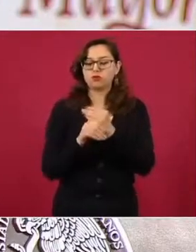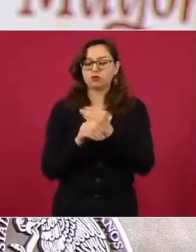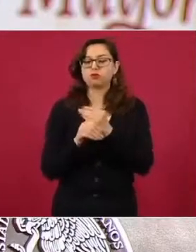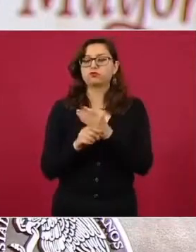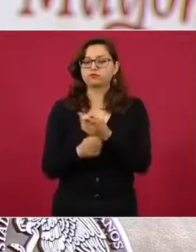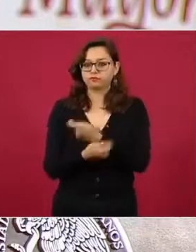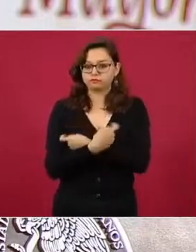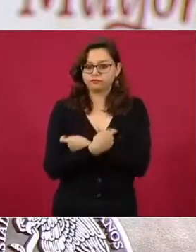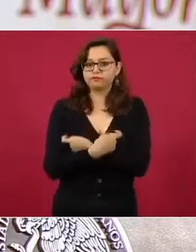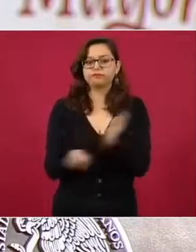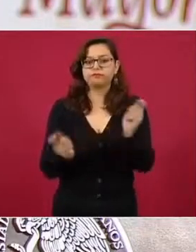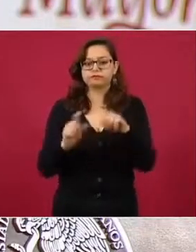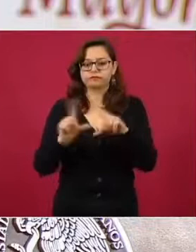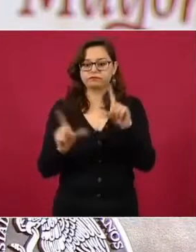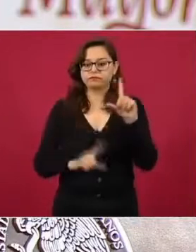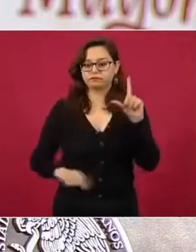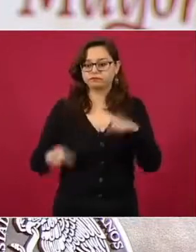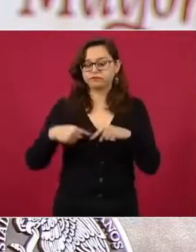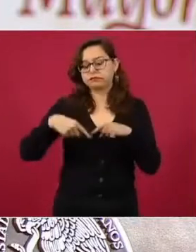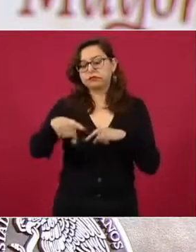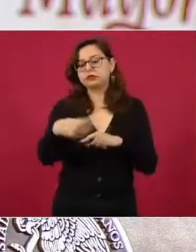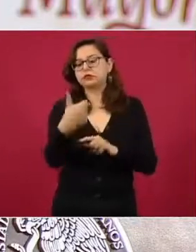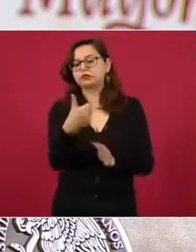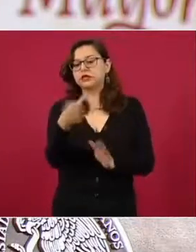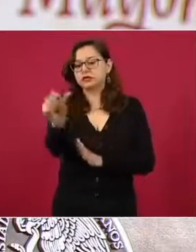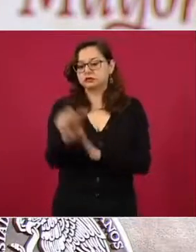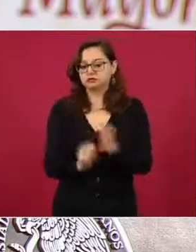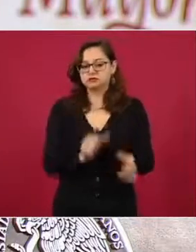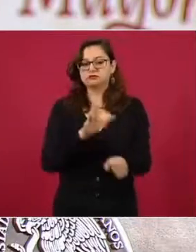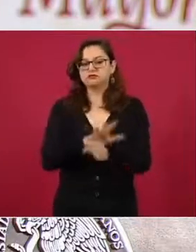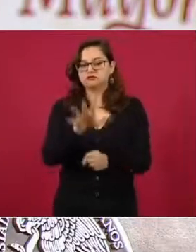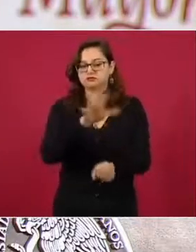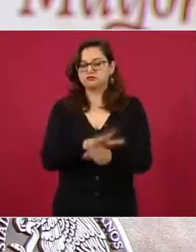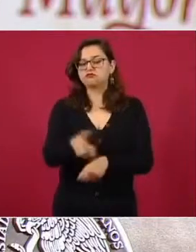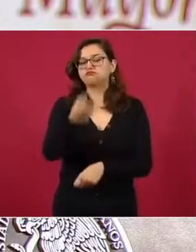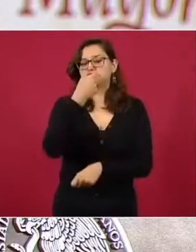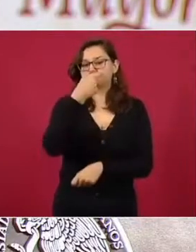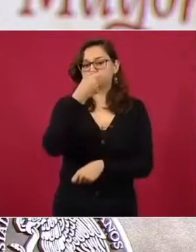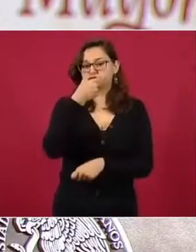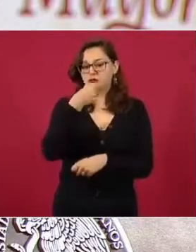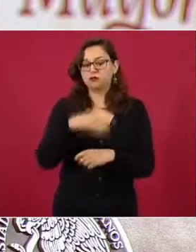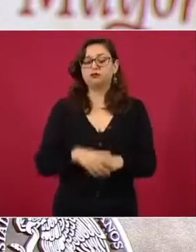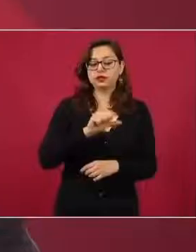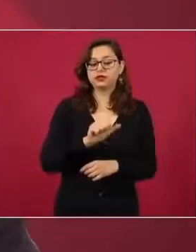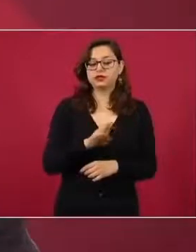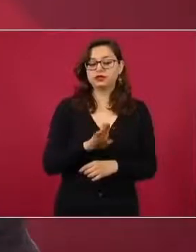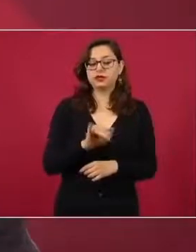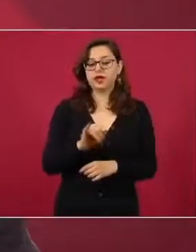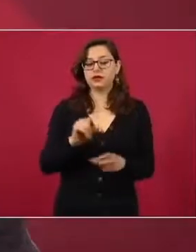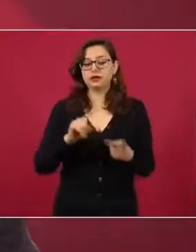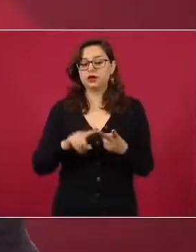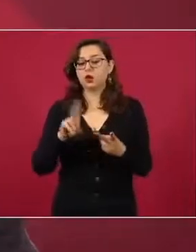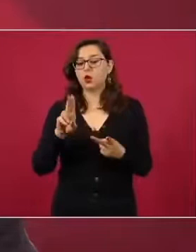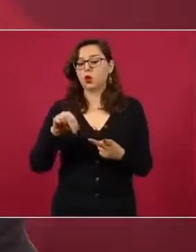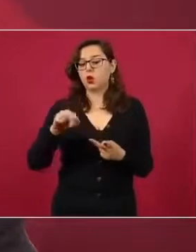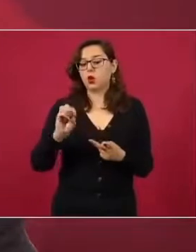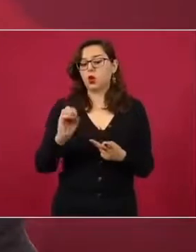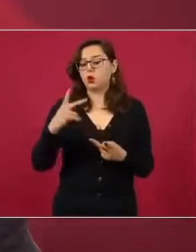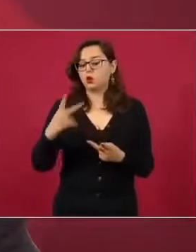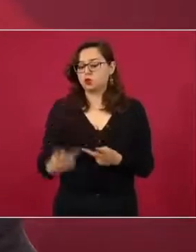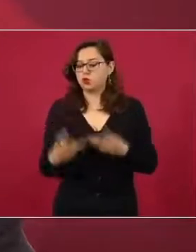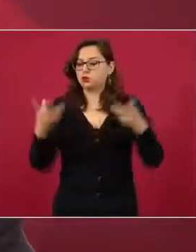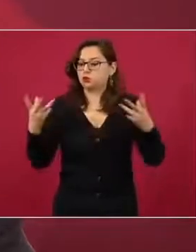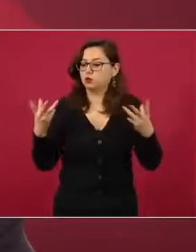abasto del primer semestre. La compra del Insabi y de la UNOPS garantizarán un